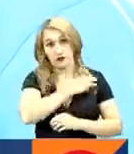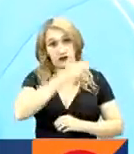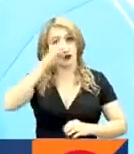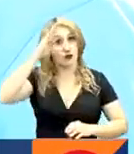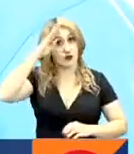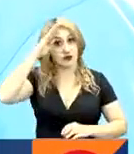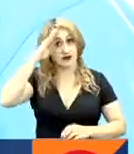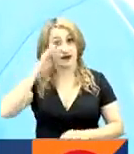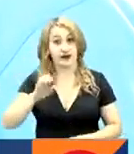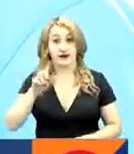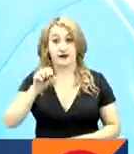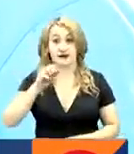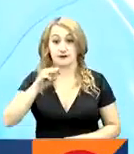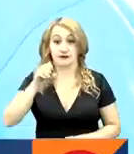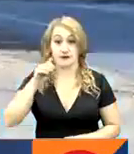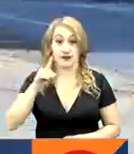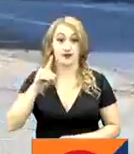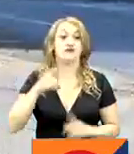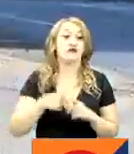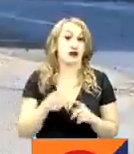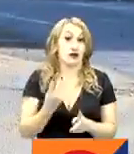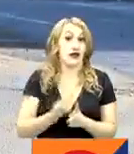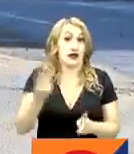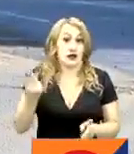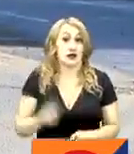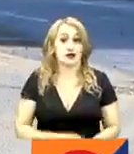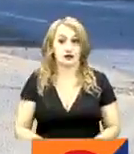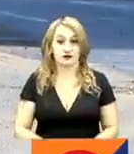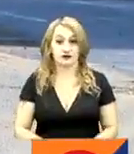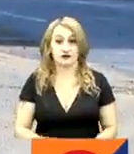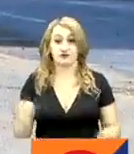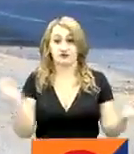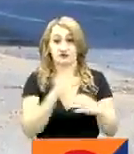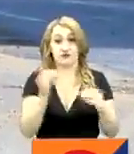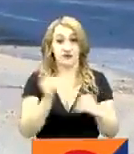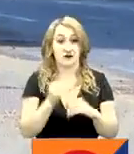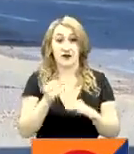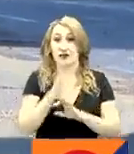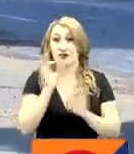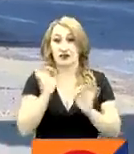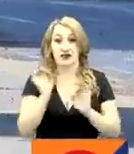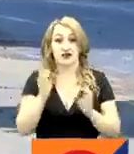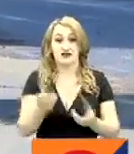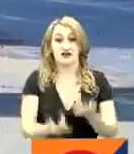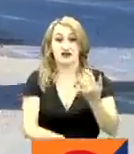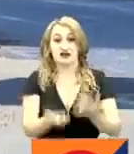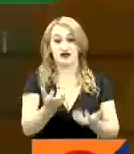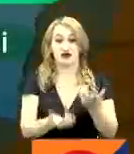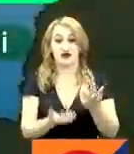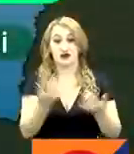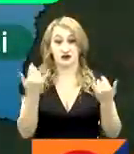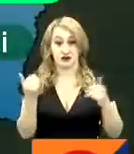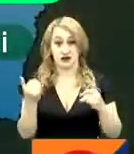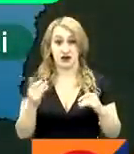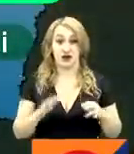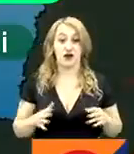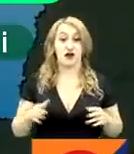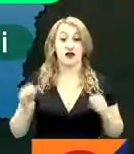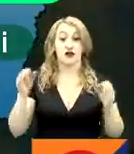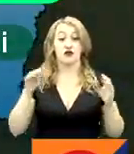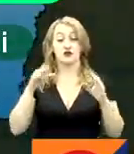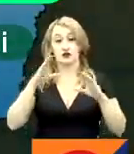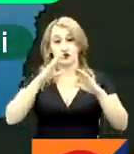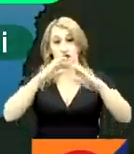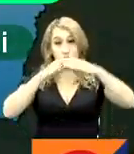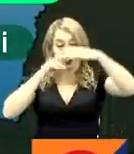es una perra de todas maneras uno va peligrando en esta vía ya no existen peajes todos fueron quemados la presencia de los túneles nos